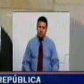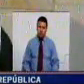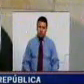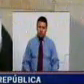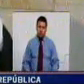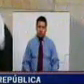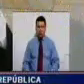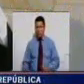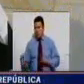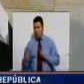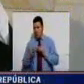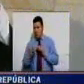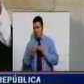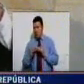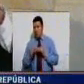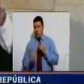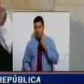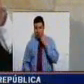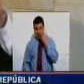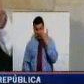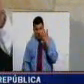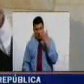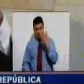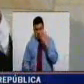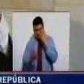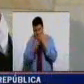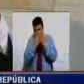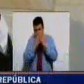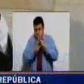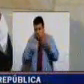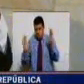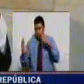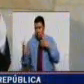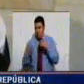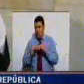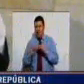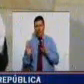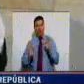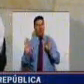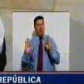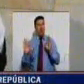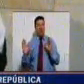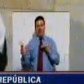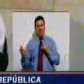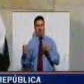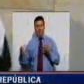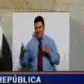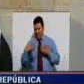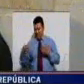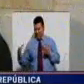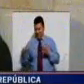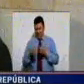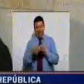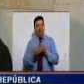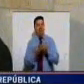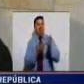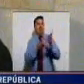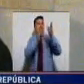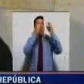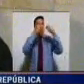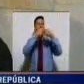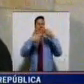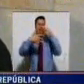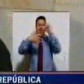colusión para defraudar el patrimonio público es un delito de carácter penal. Y lo que voy a presentar es aquí una serie de indicios, más de 10